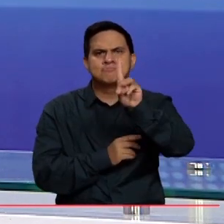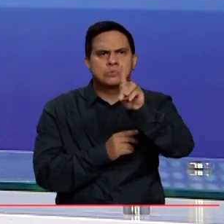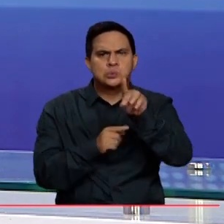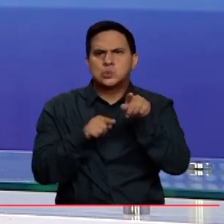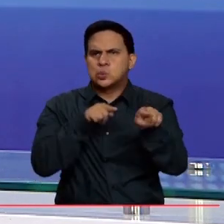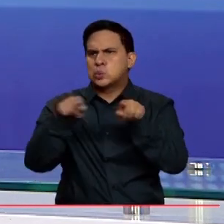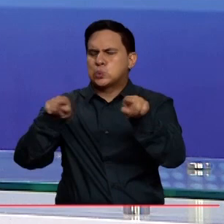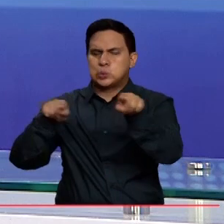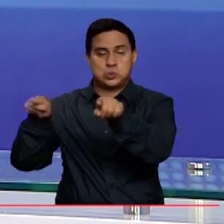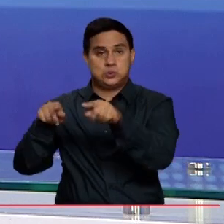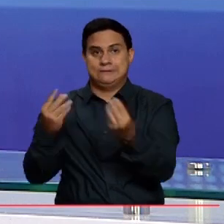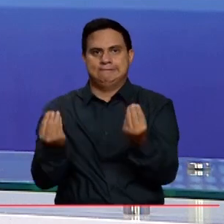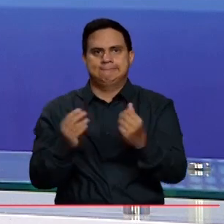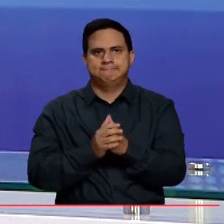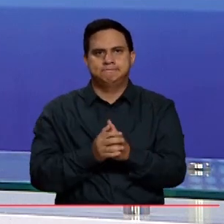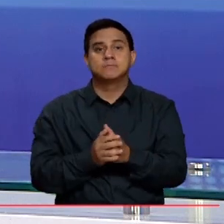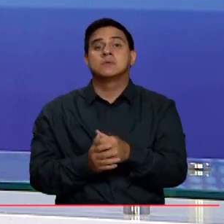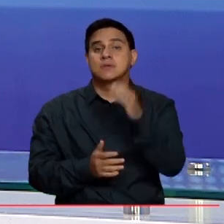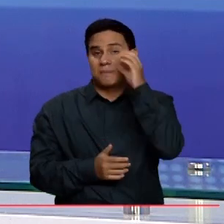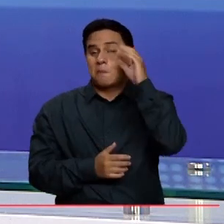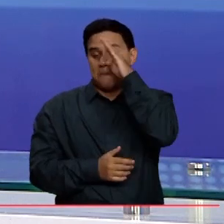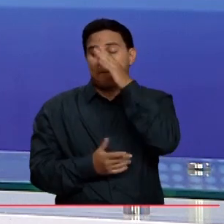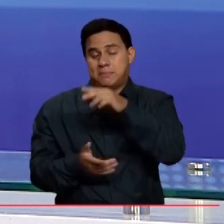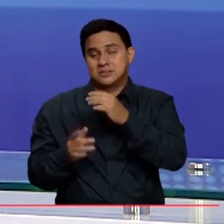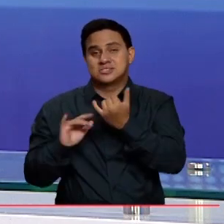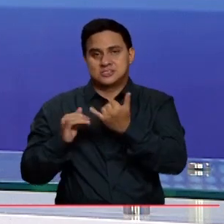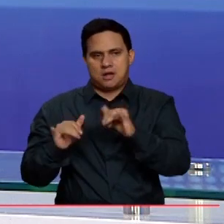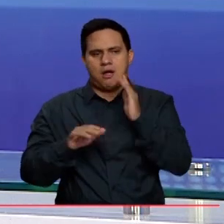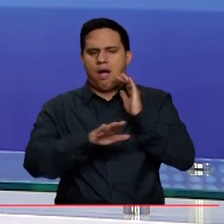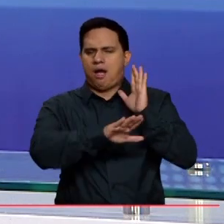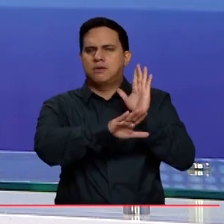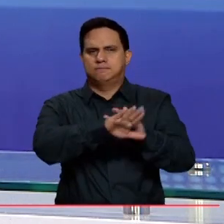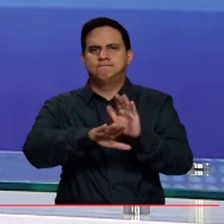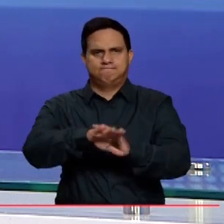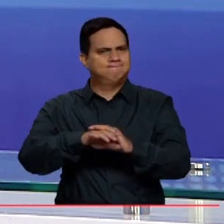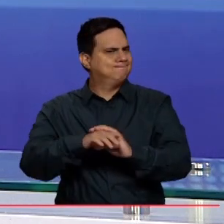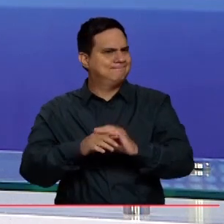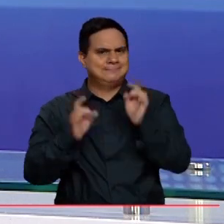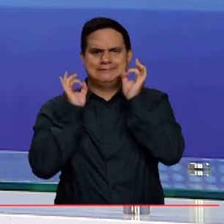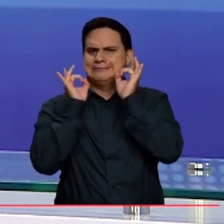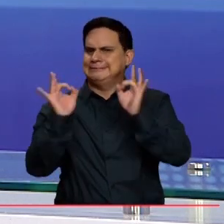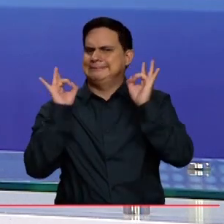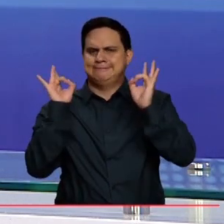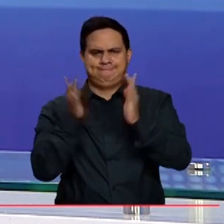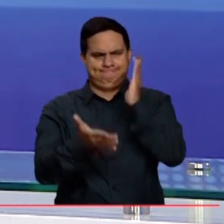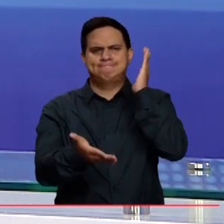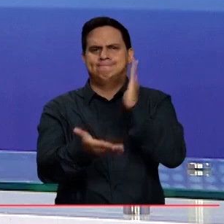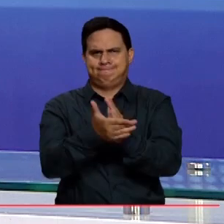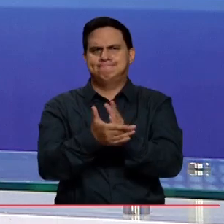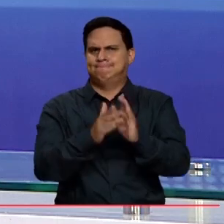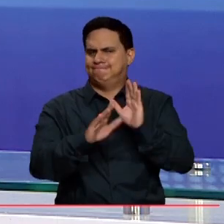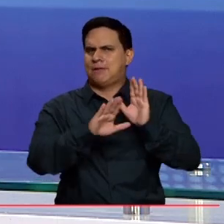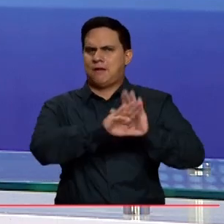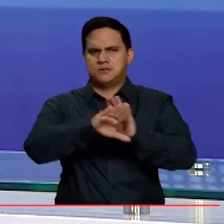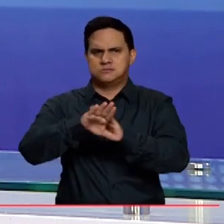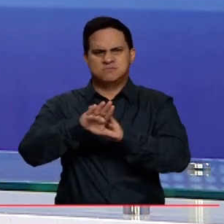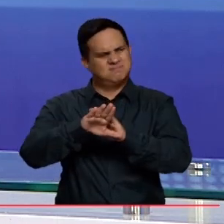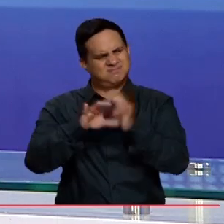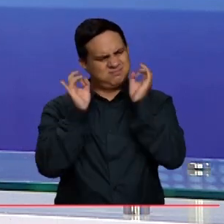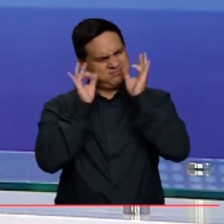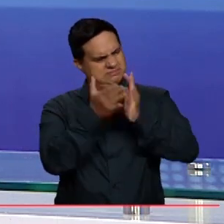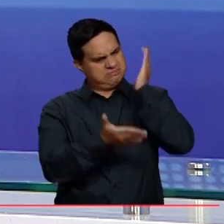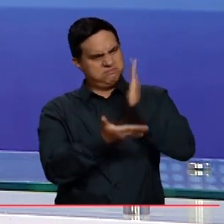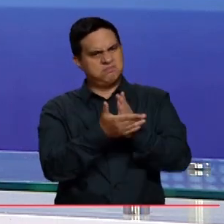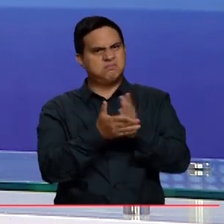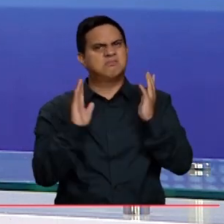el presidente Gustavo Petro emitió un decreto mediante el cual declara el estado de emergencia en todo el país. ¿Qué significa esta medida?